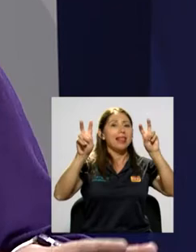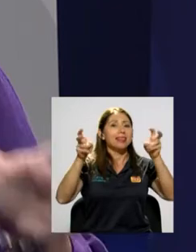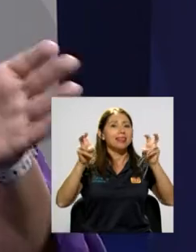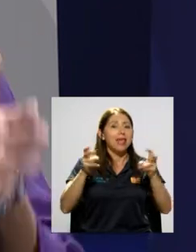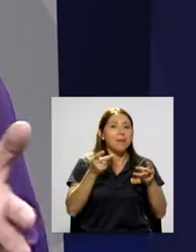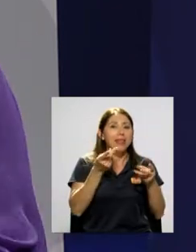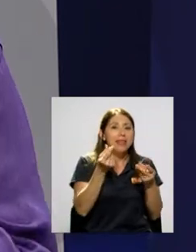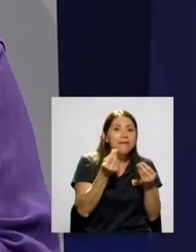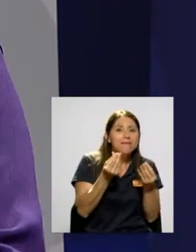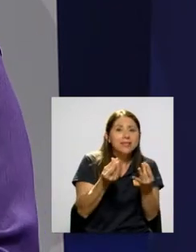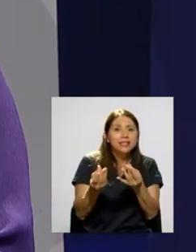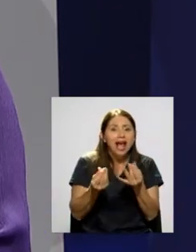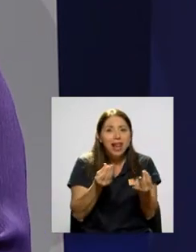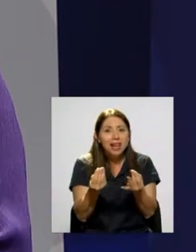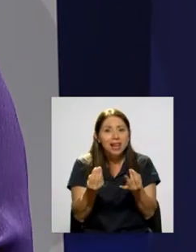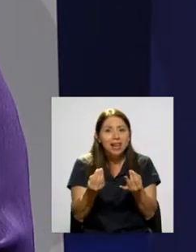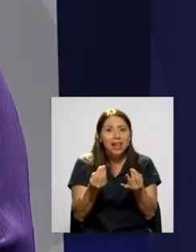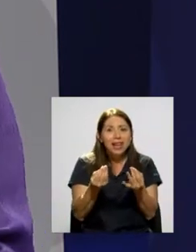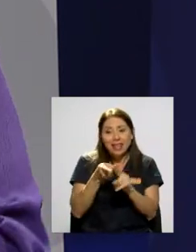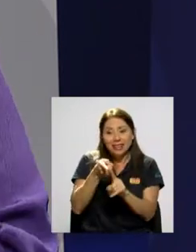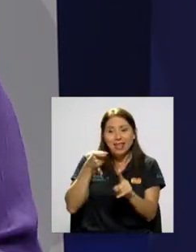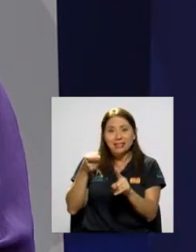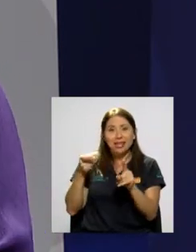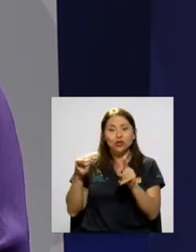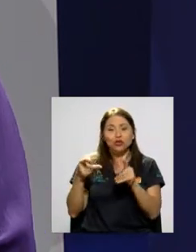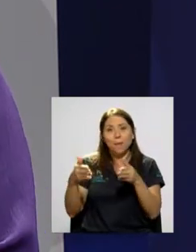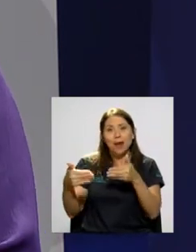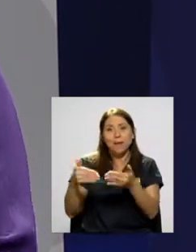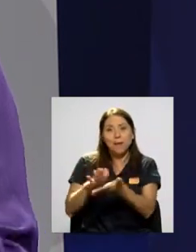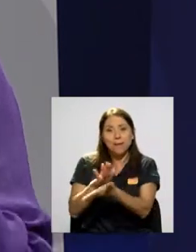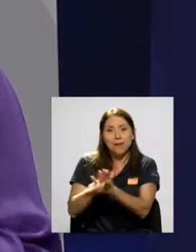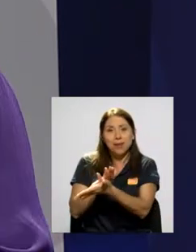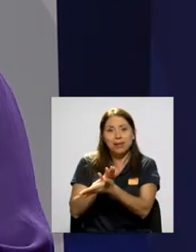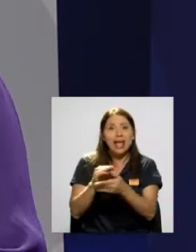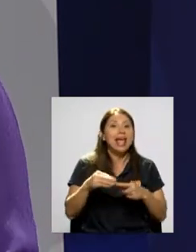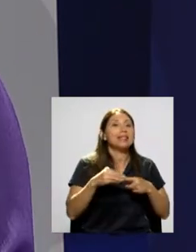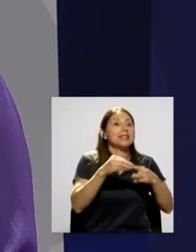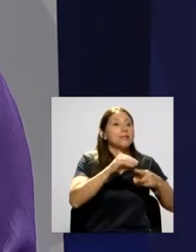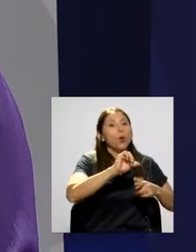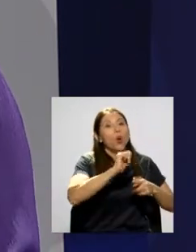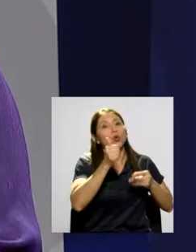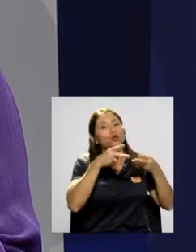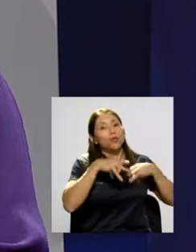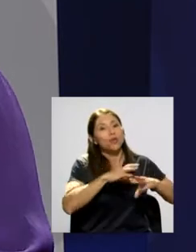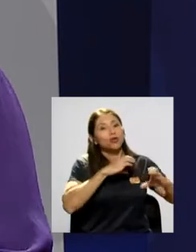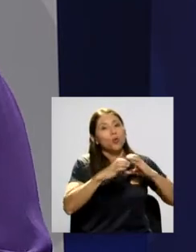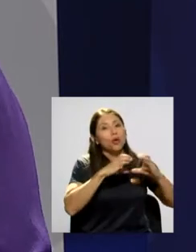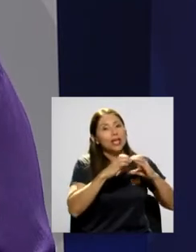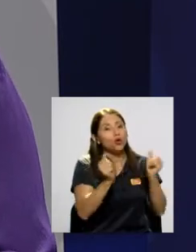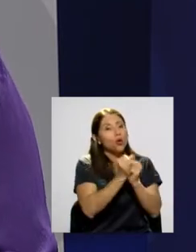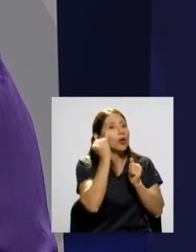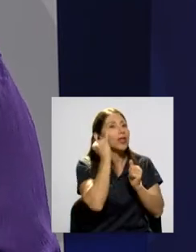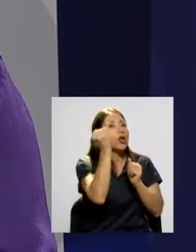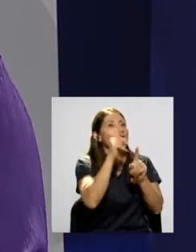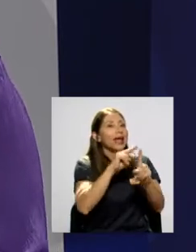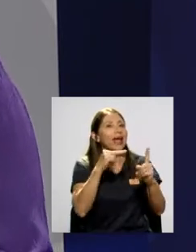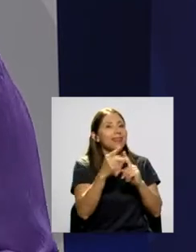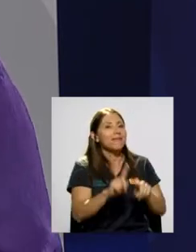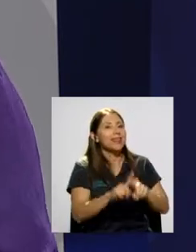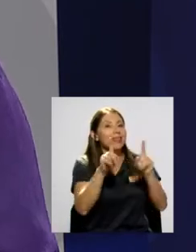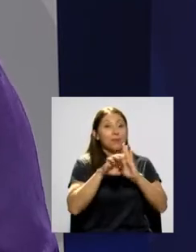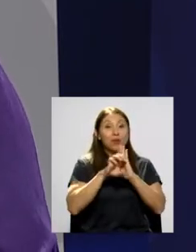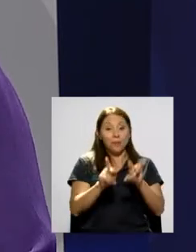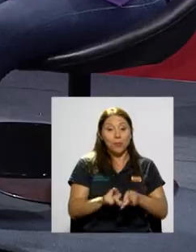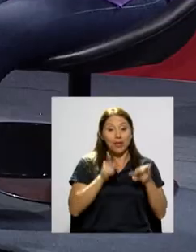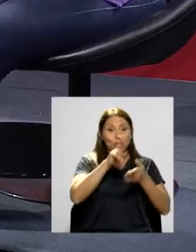Panama Papers, salvo otros medios con otra orientación ideológica, como puede ser el Semanario Universidad, como puede ser, pero por ejemplo, un periódico